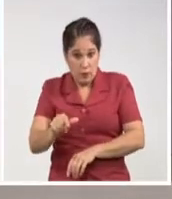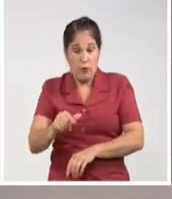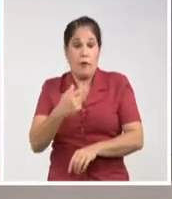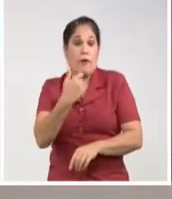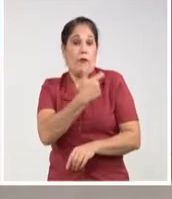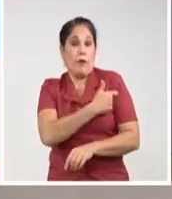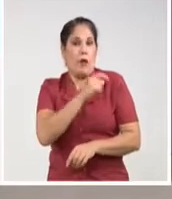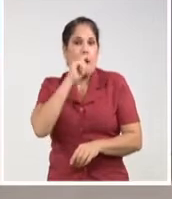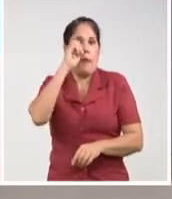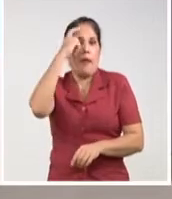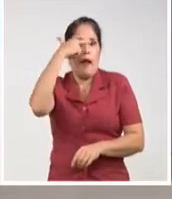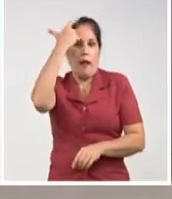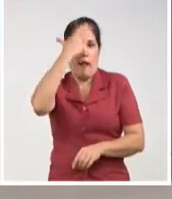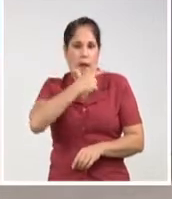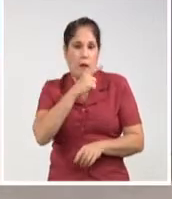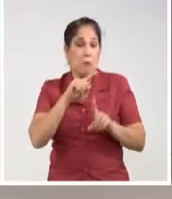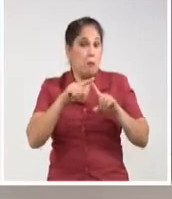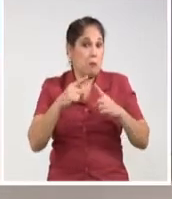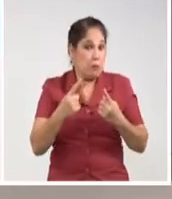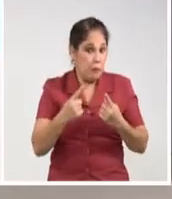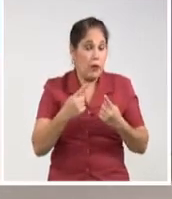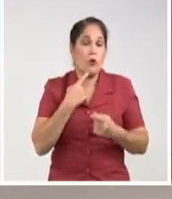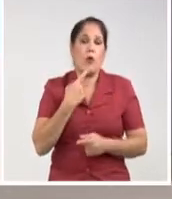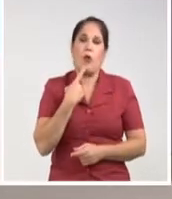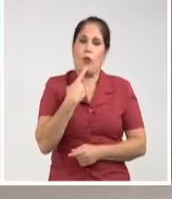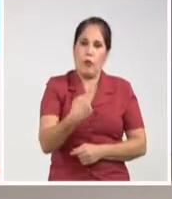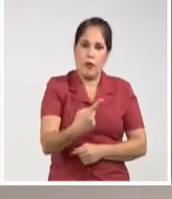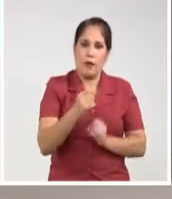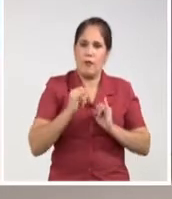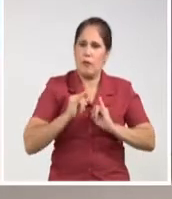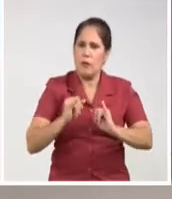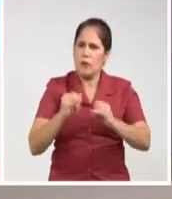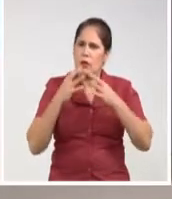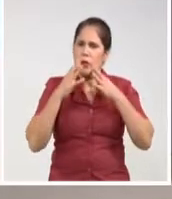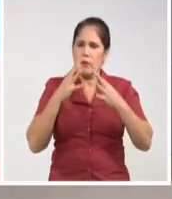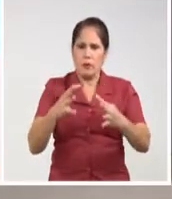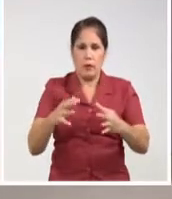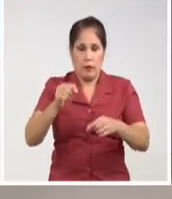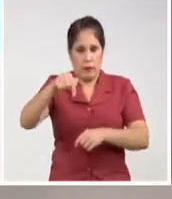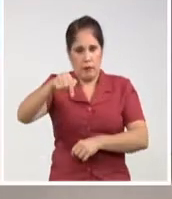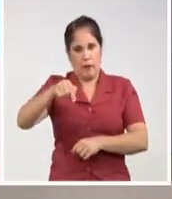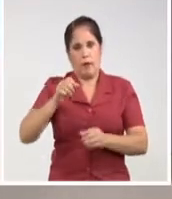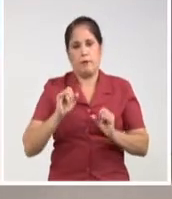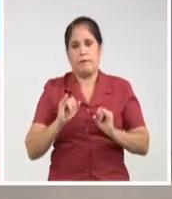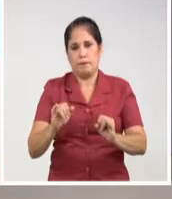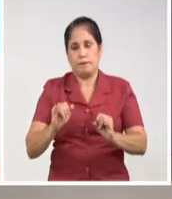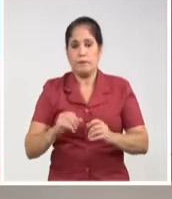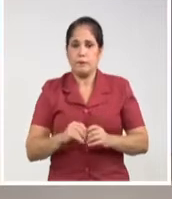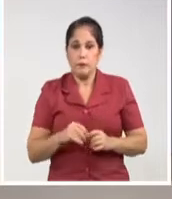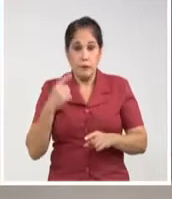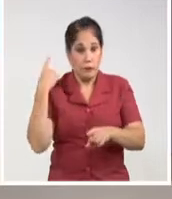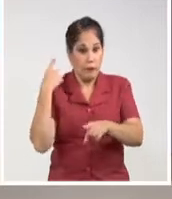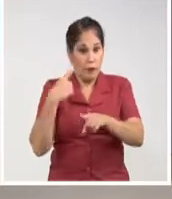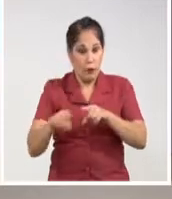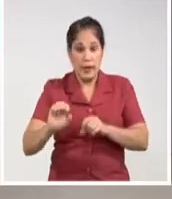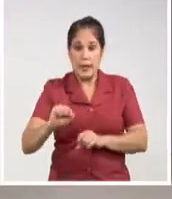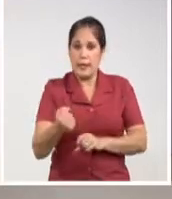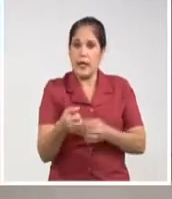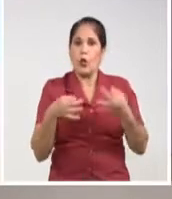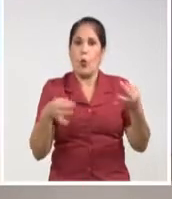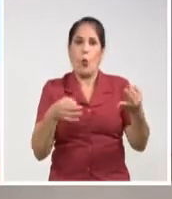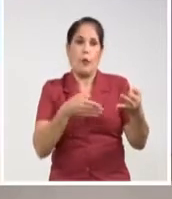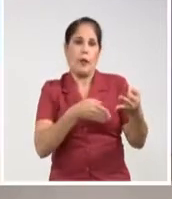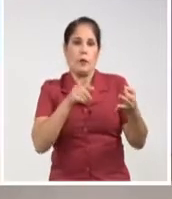vacunados con Abdala. Pero ya lo dije, la información oportuna es vital en estos casos. Y lo otro es que exigir un documento